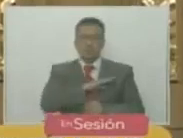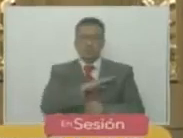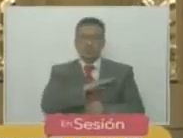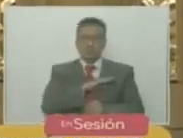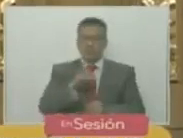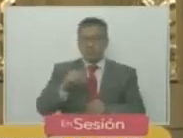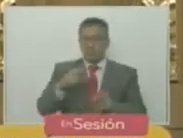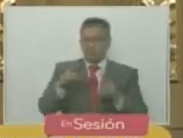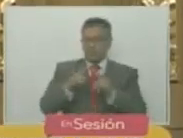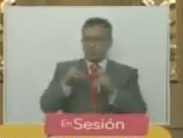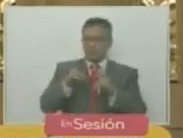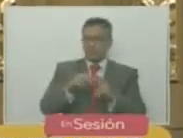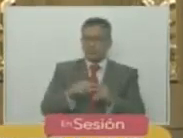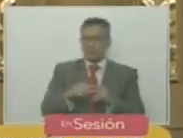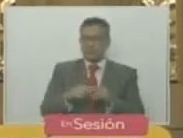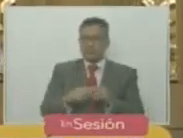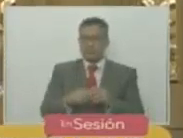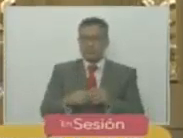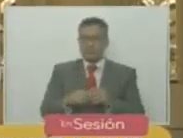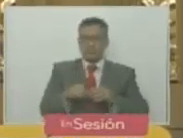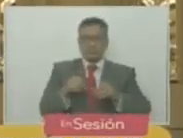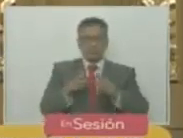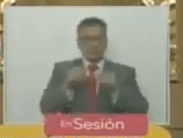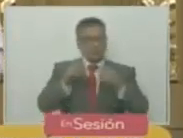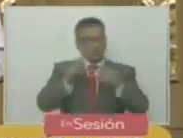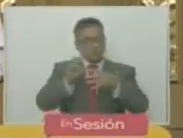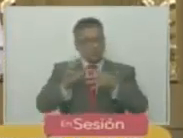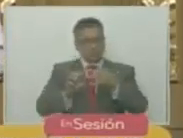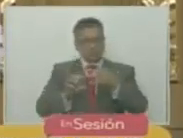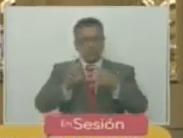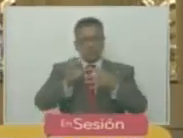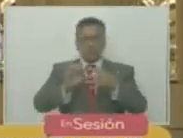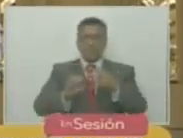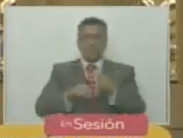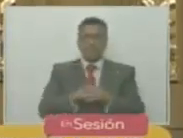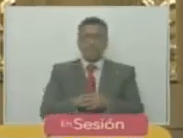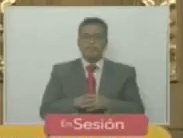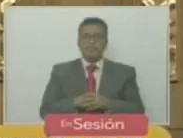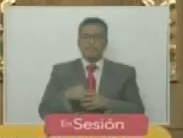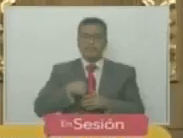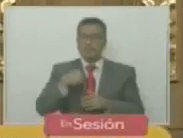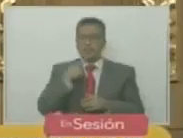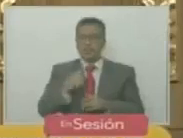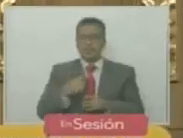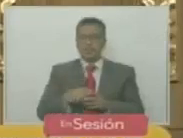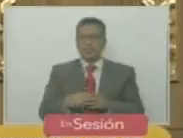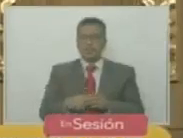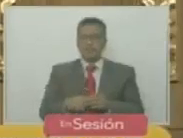encontrar los conceptos que digan